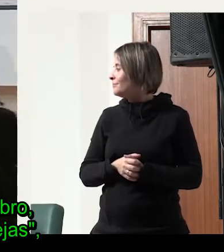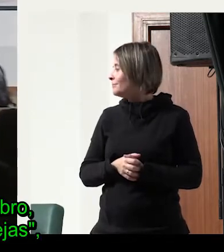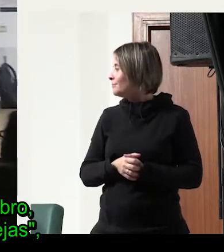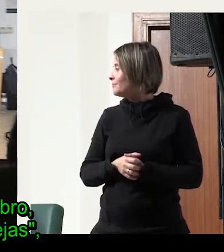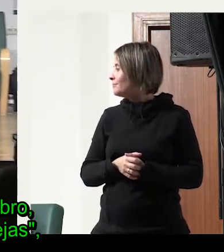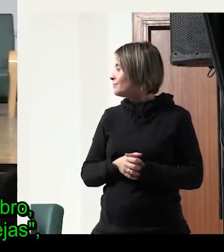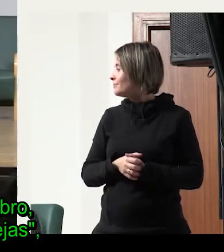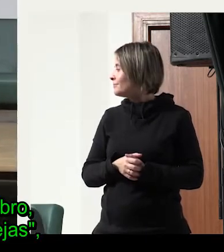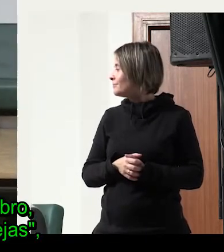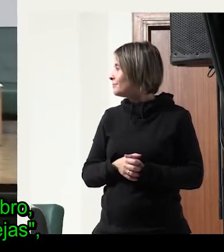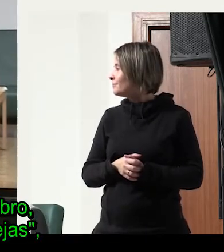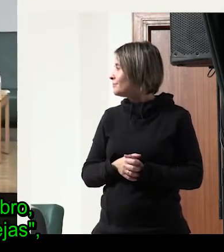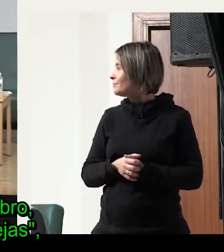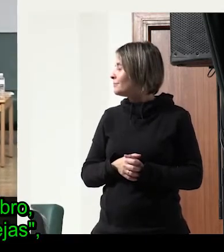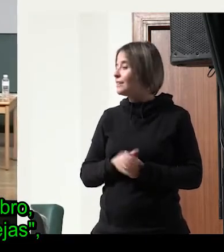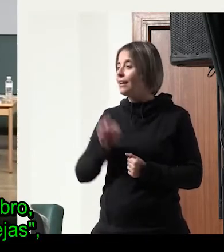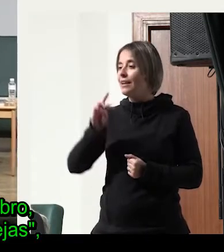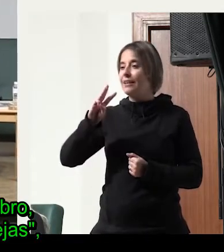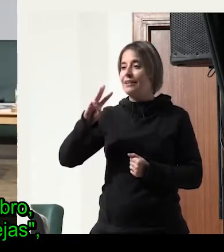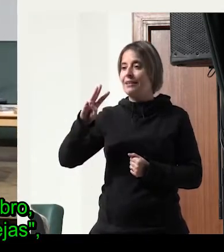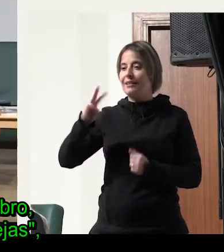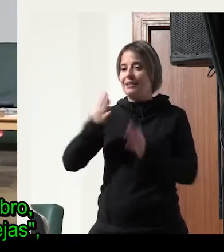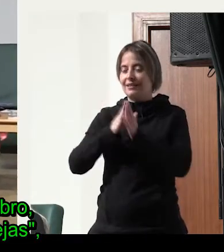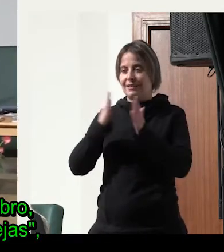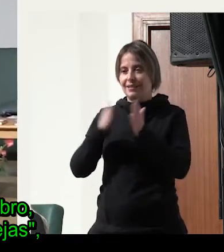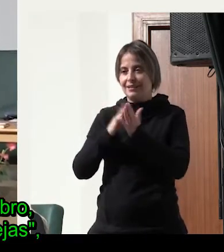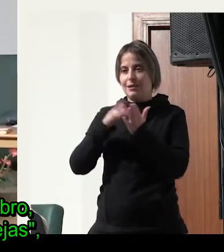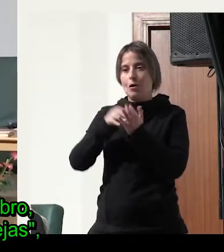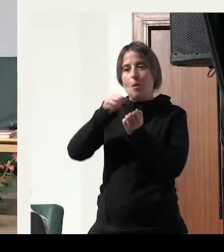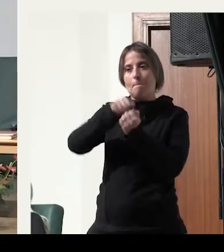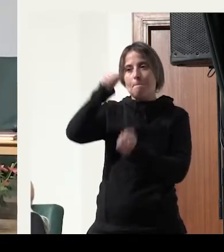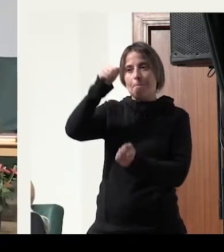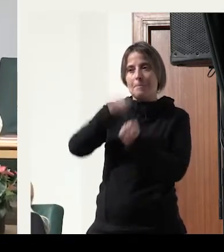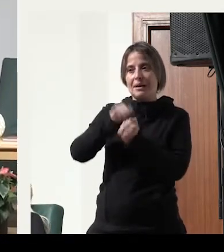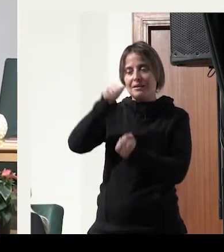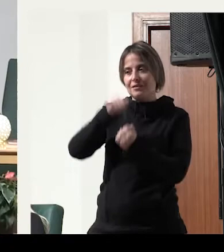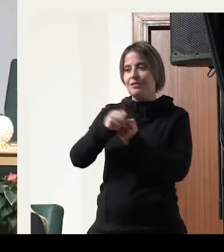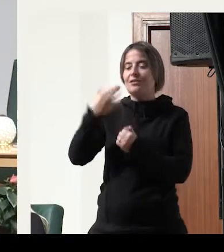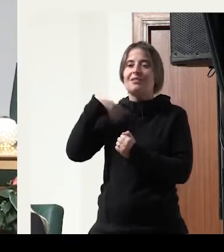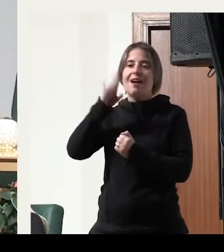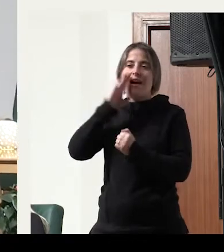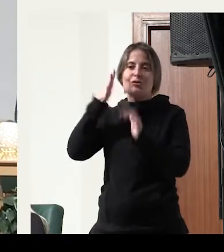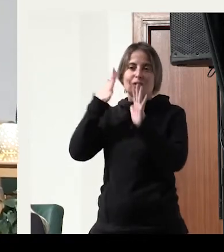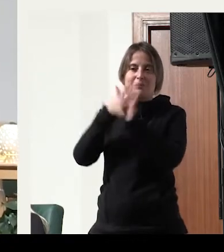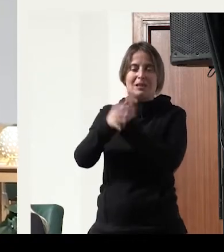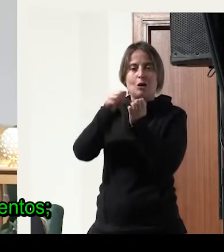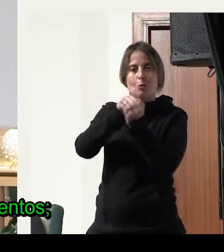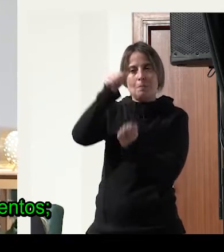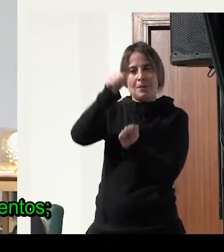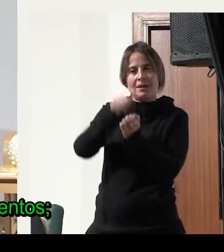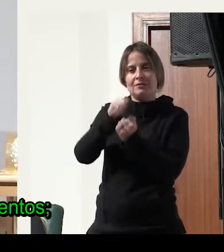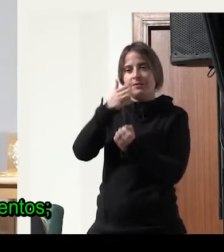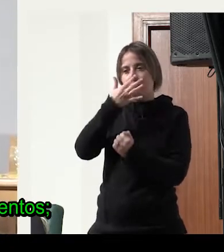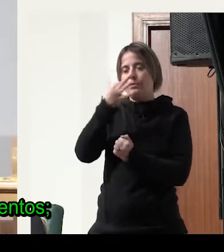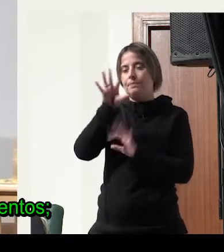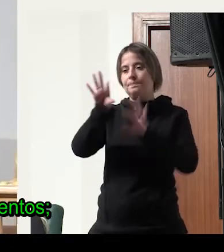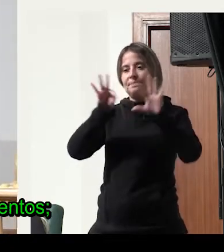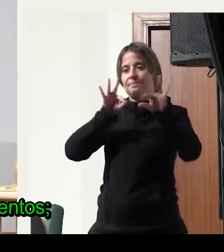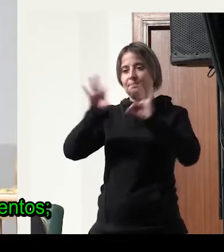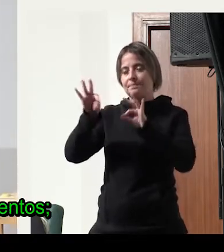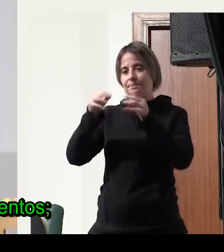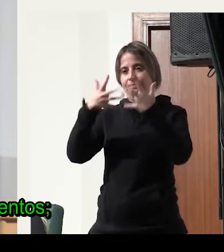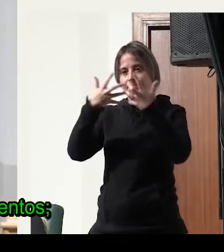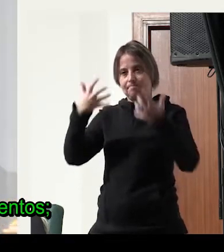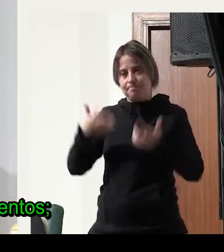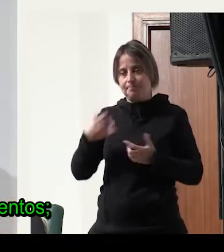Bueno, es la tercera parte del libro, que se llama El manifiesto de las mujeres viejas. Ya os he leído la definición del manifiesto y lo que he hecho es seleccionar algunos fragmentos.